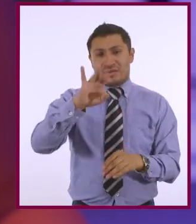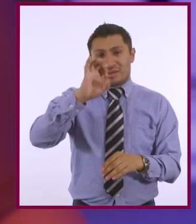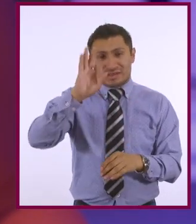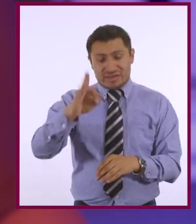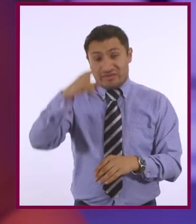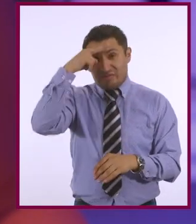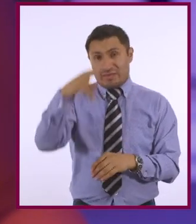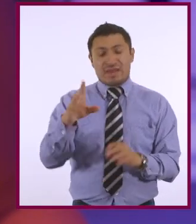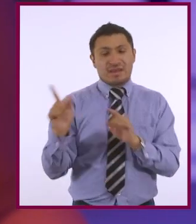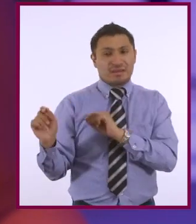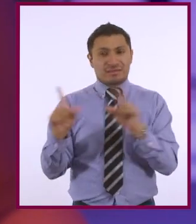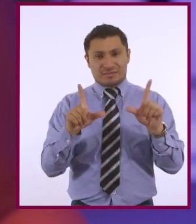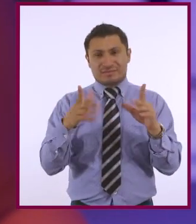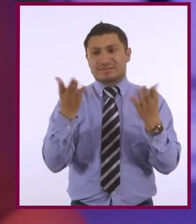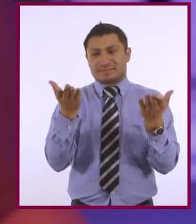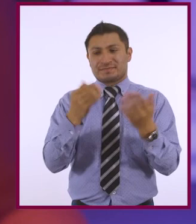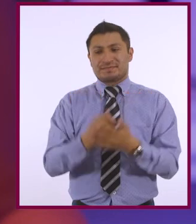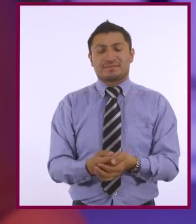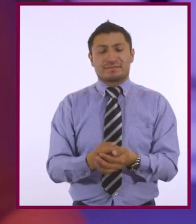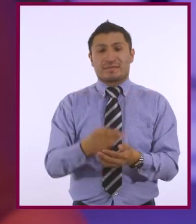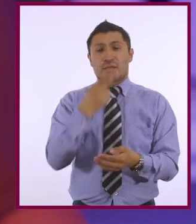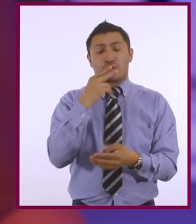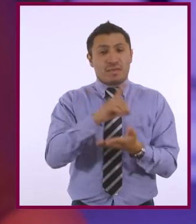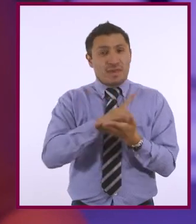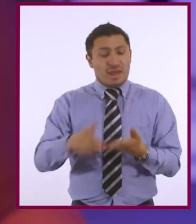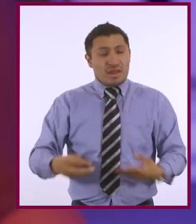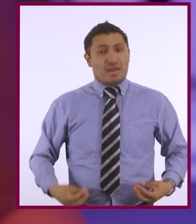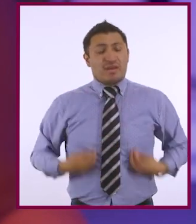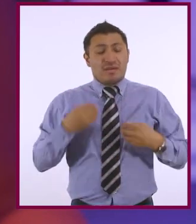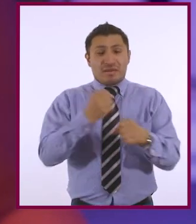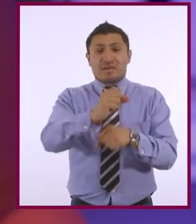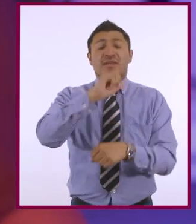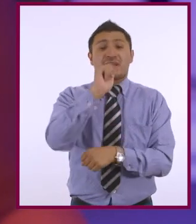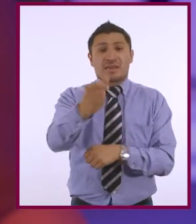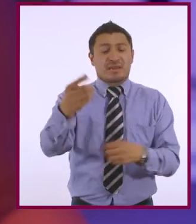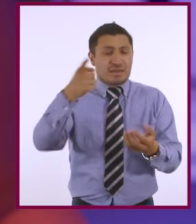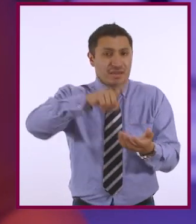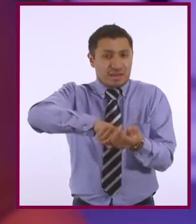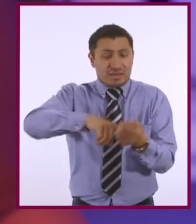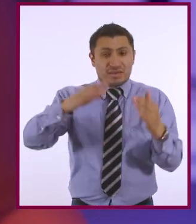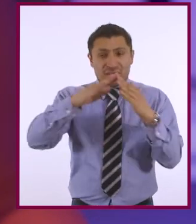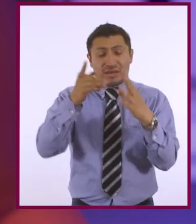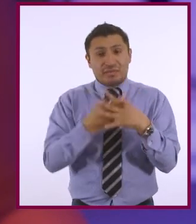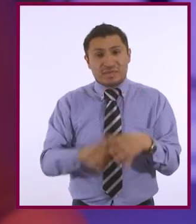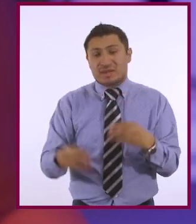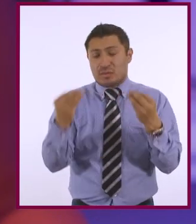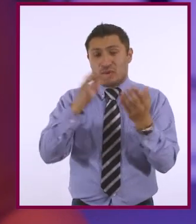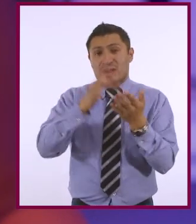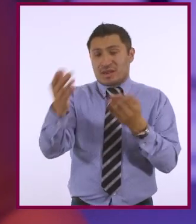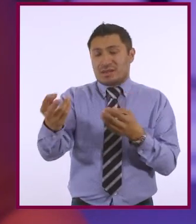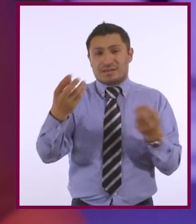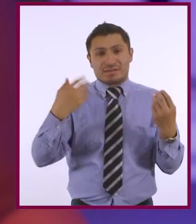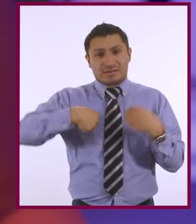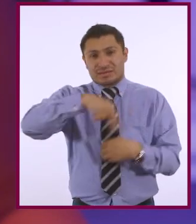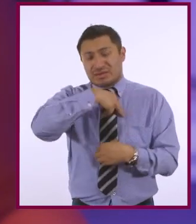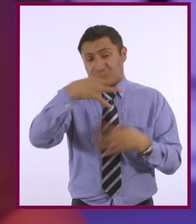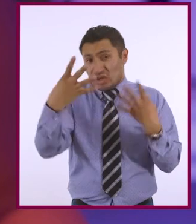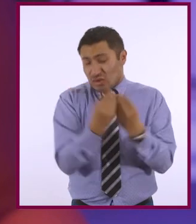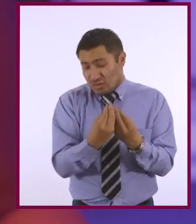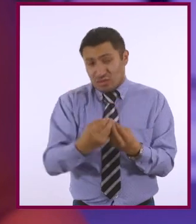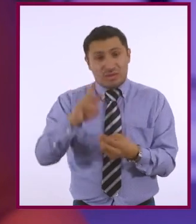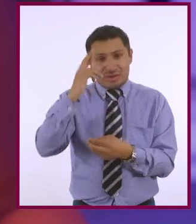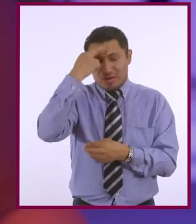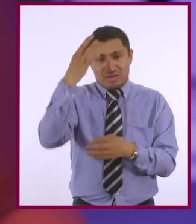que aparece en pantalla. Ejercer nuestro derecho a vivir sin violencia empieza en casa. Muchísimas gracias por habernos acompañado y